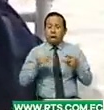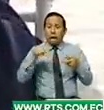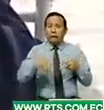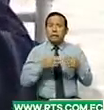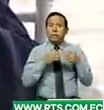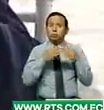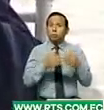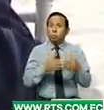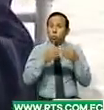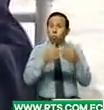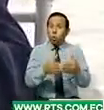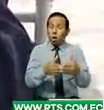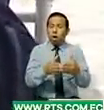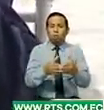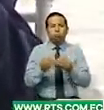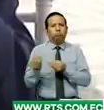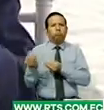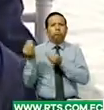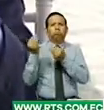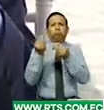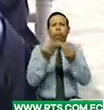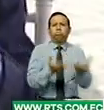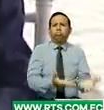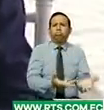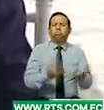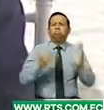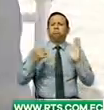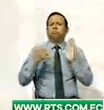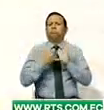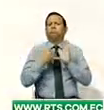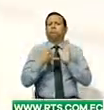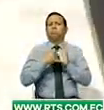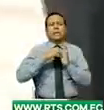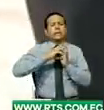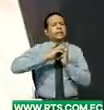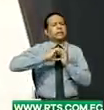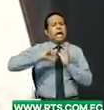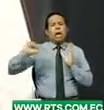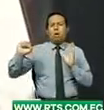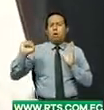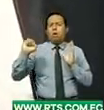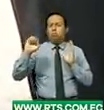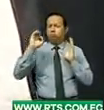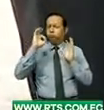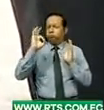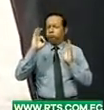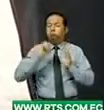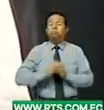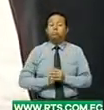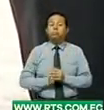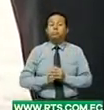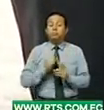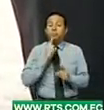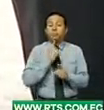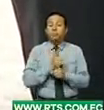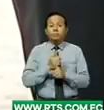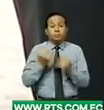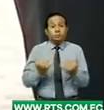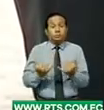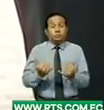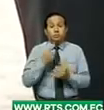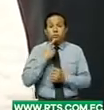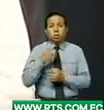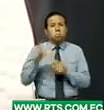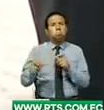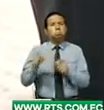con 0% de arancel a la China. El embajador de Corea me dijo: queremos que ustedes